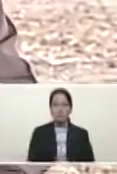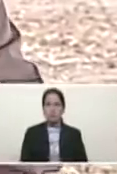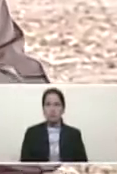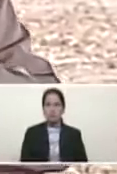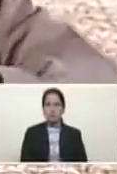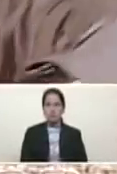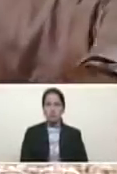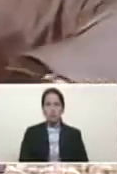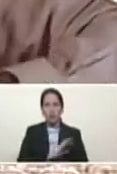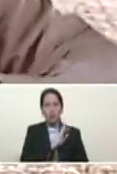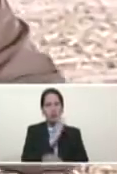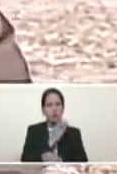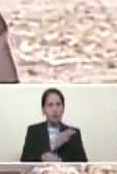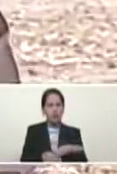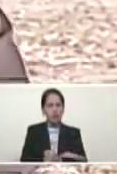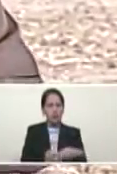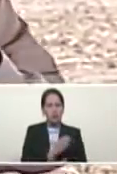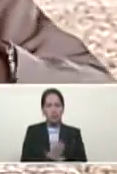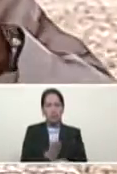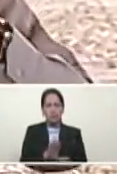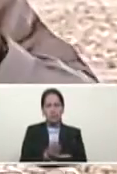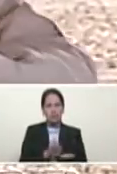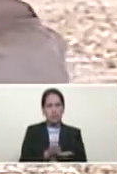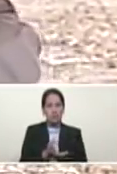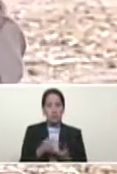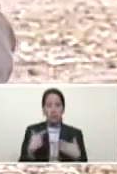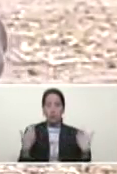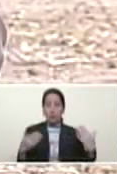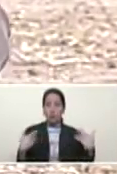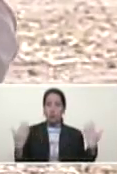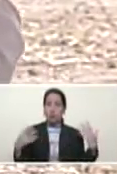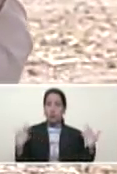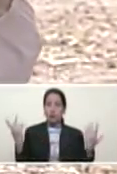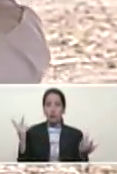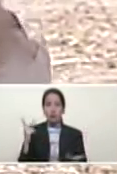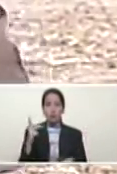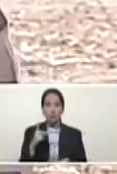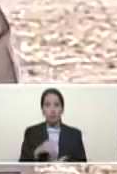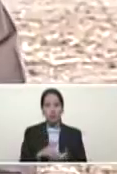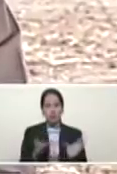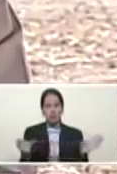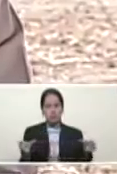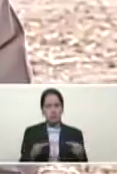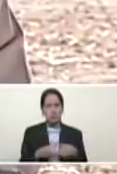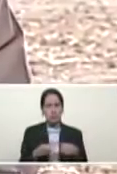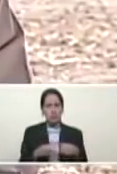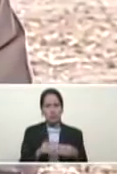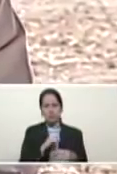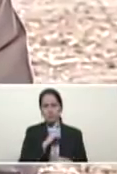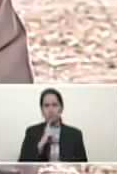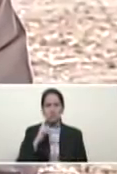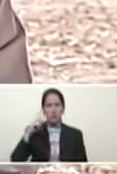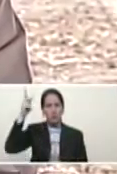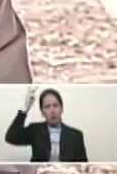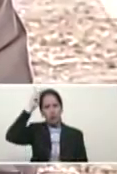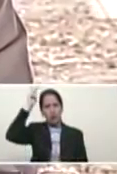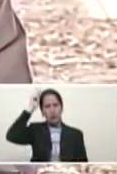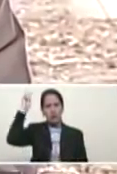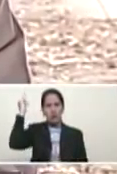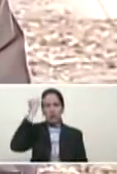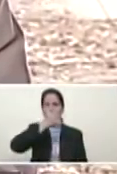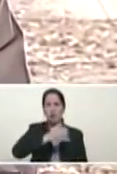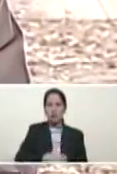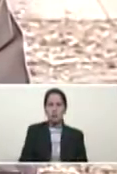nuestra fuerza irredenta. Estoy contento de estar aquí en esta unidad productiva Cacique Yare,